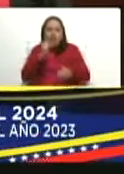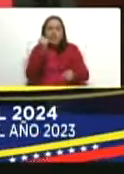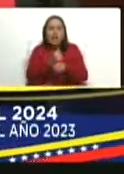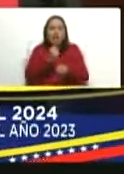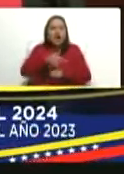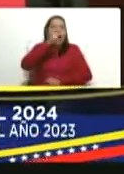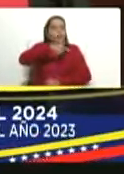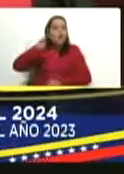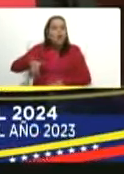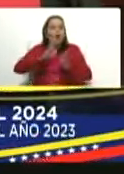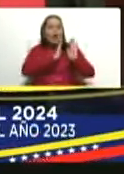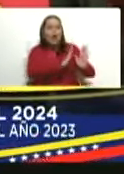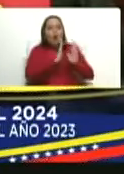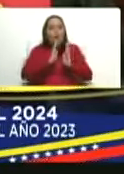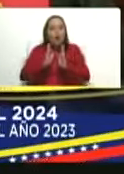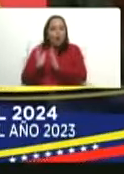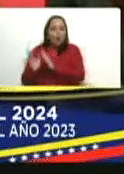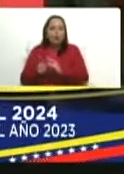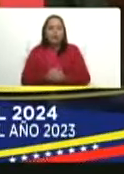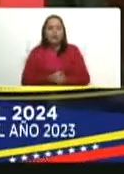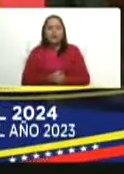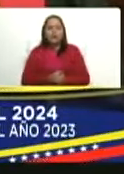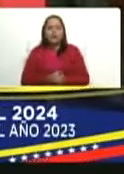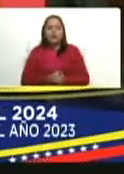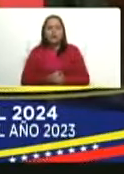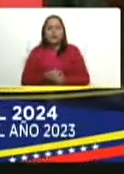poder popular organizado. Hay que